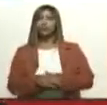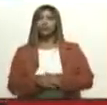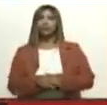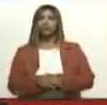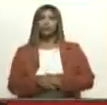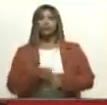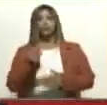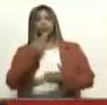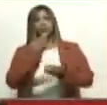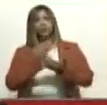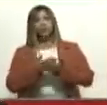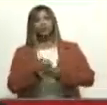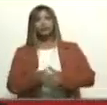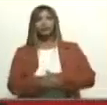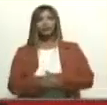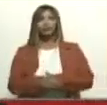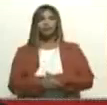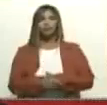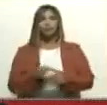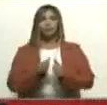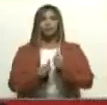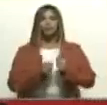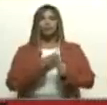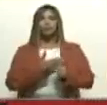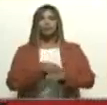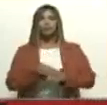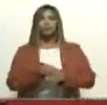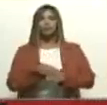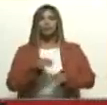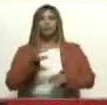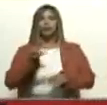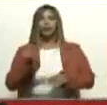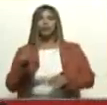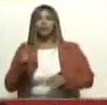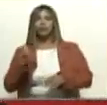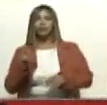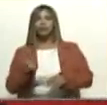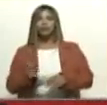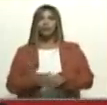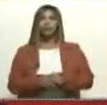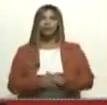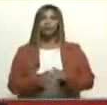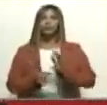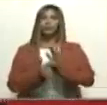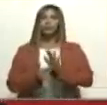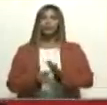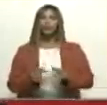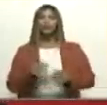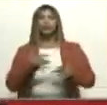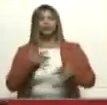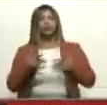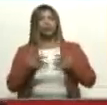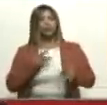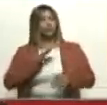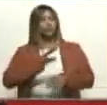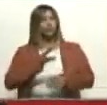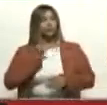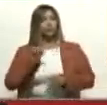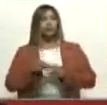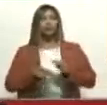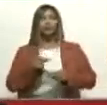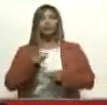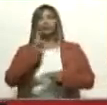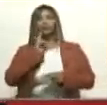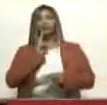Ahí confluye todo. Bueno, muchísimas gracias al viceministro Raúl Casal, mostrando el sentido de pertenencia que tiene la